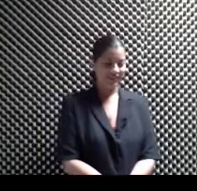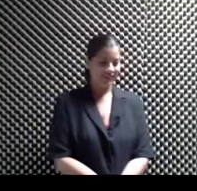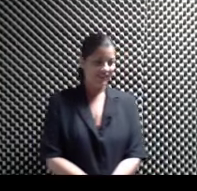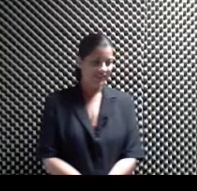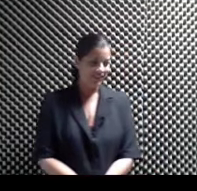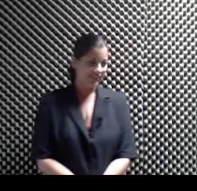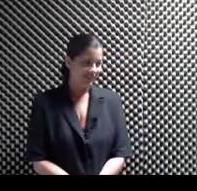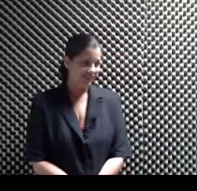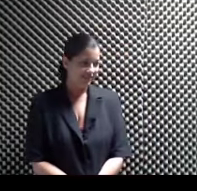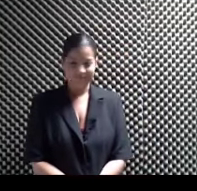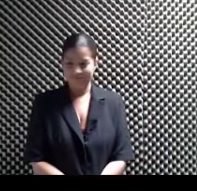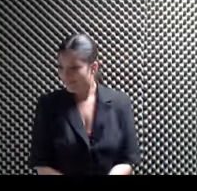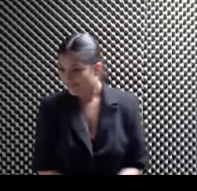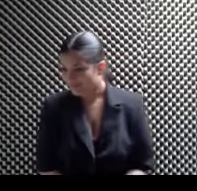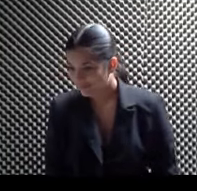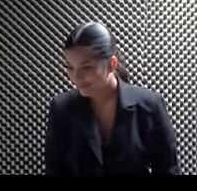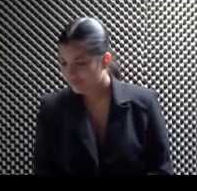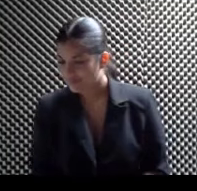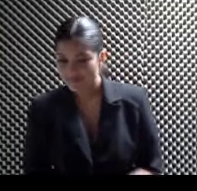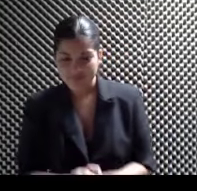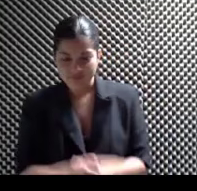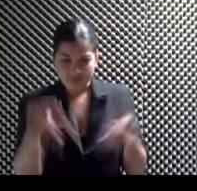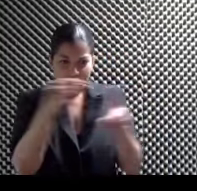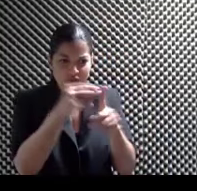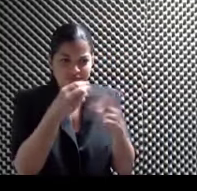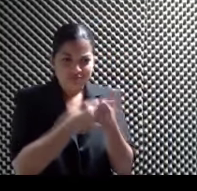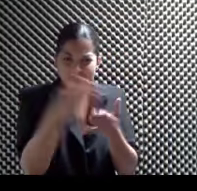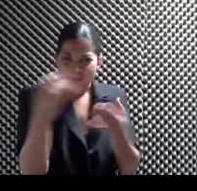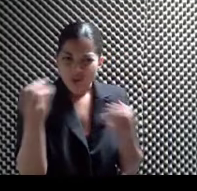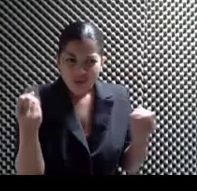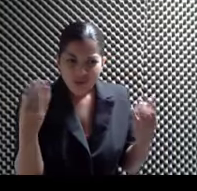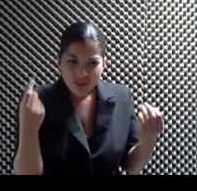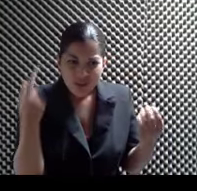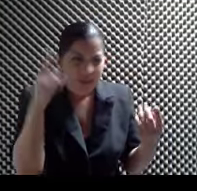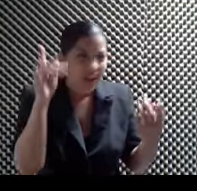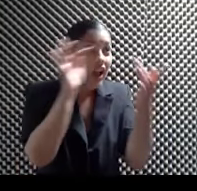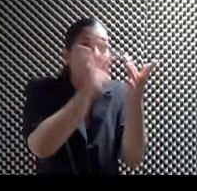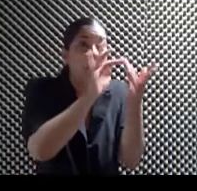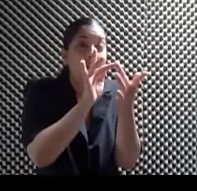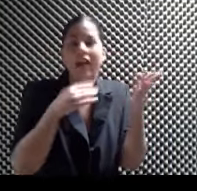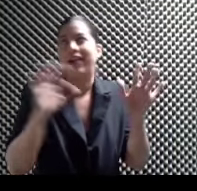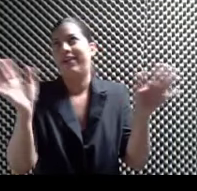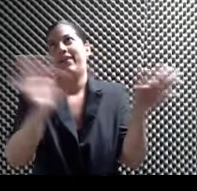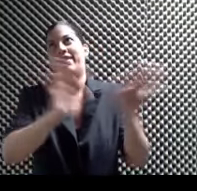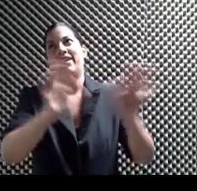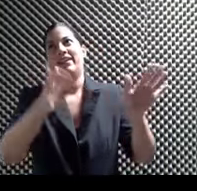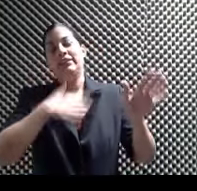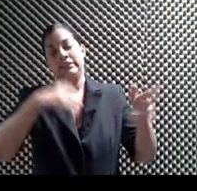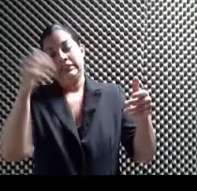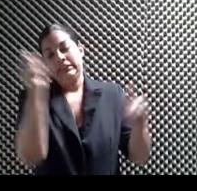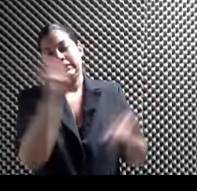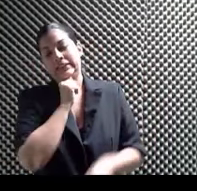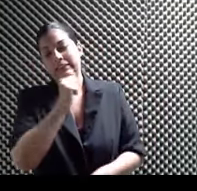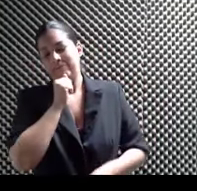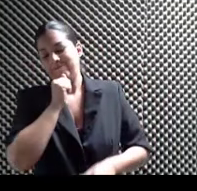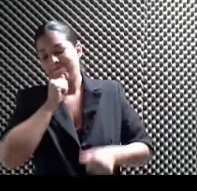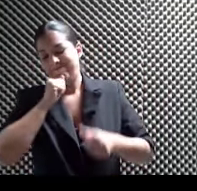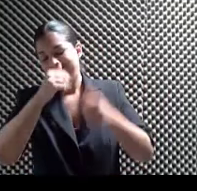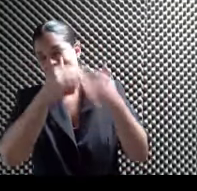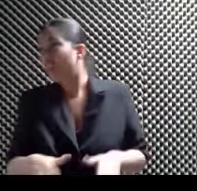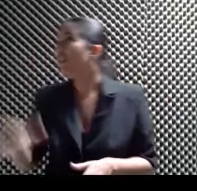Que ¿Cuánto Me Está Cobrando El Hotel Por El Acceso Internet No No No No Yo Voy A Perder La Tablet Chicos No